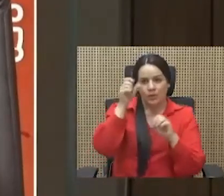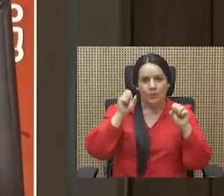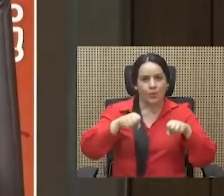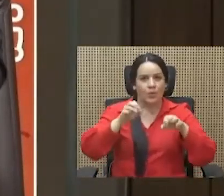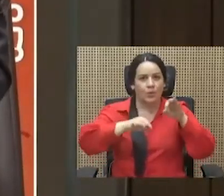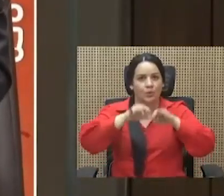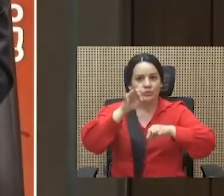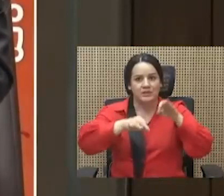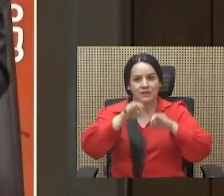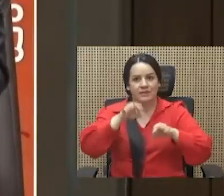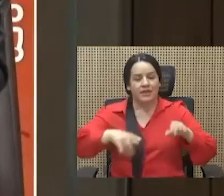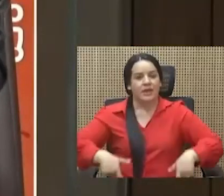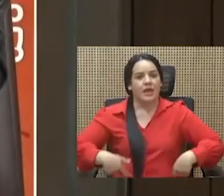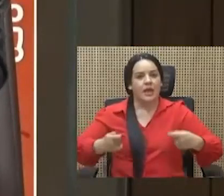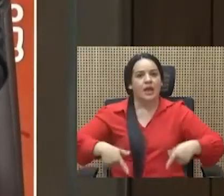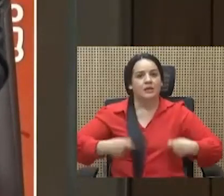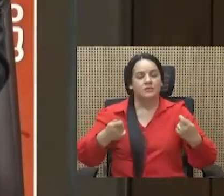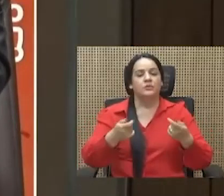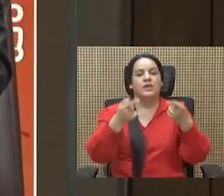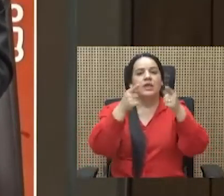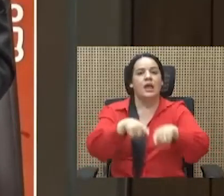en caso de una emergencia.